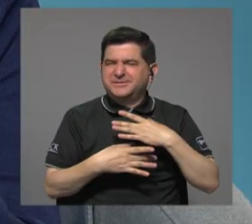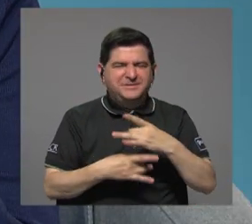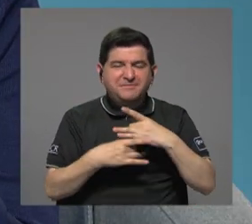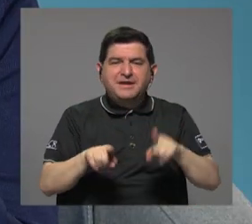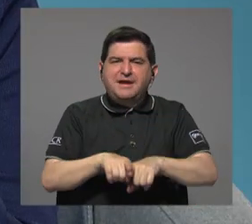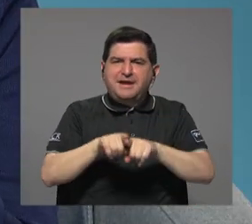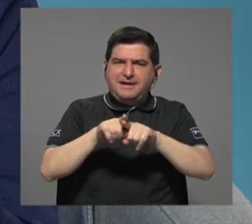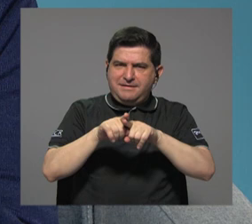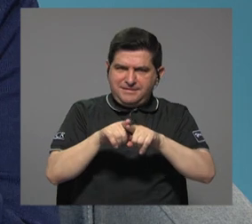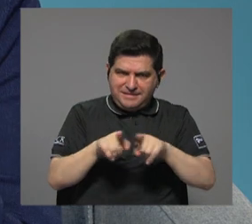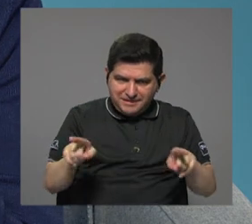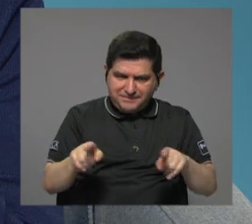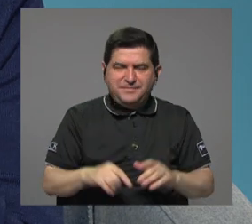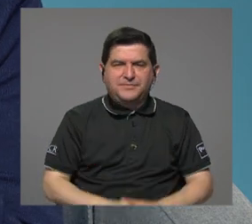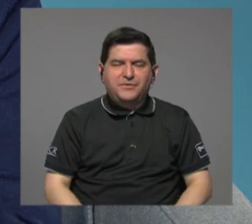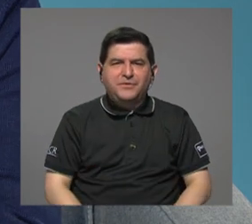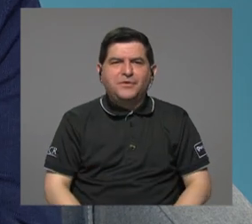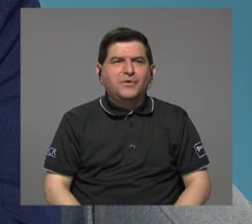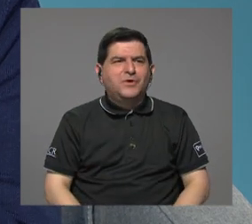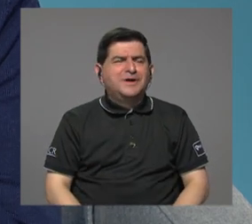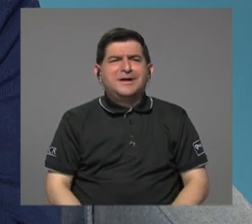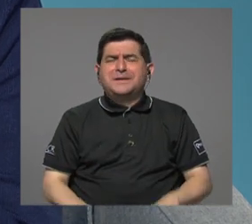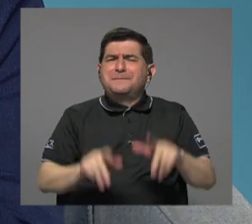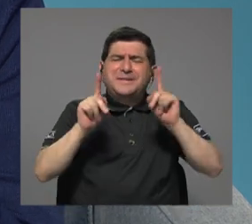además hay una enorme inseguridad